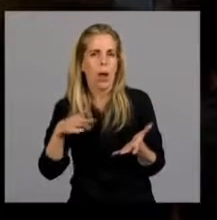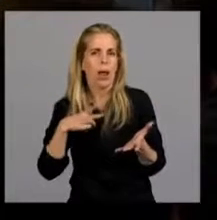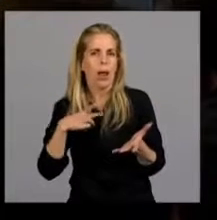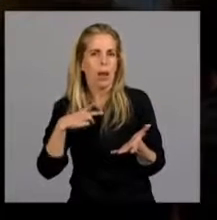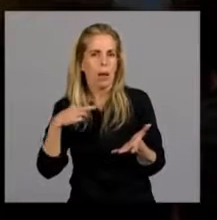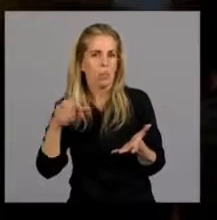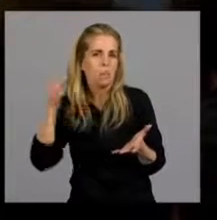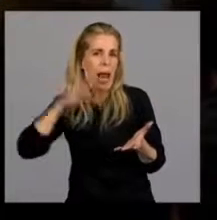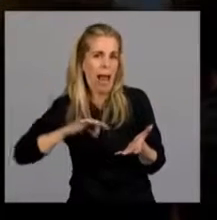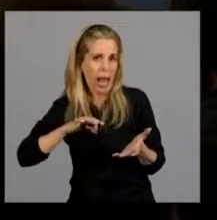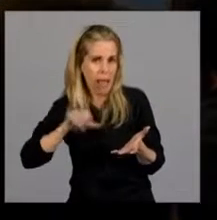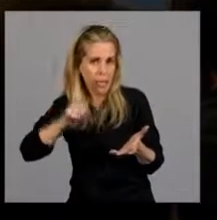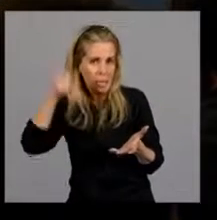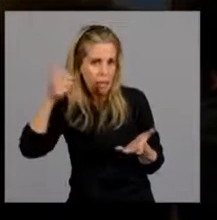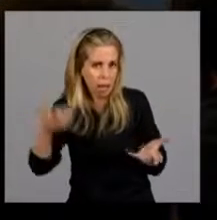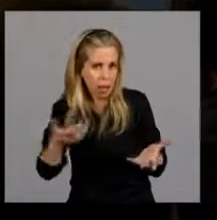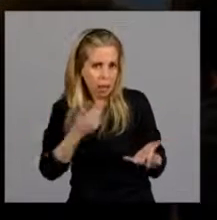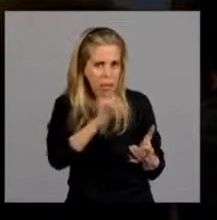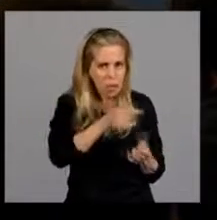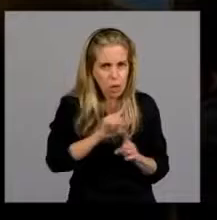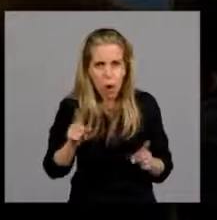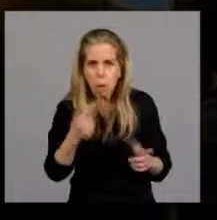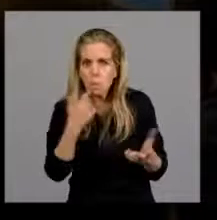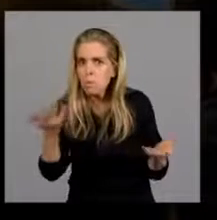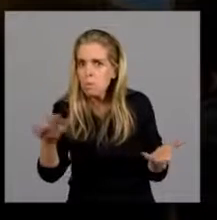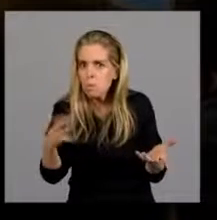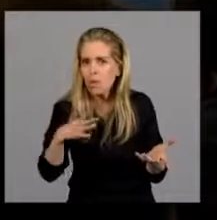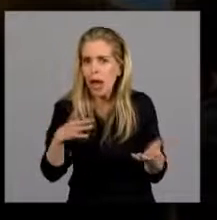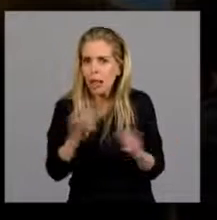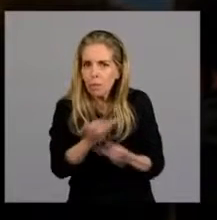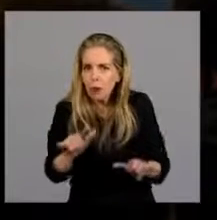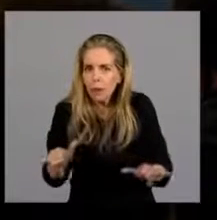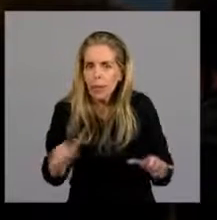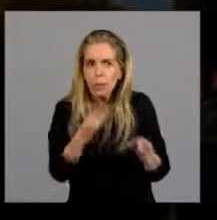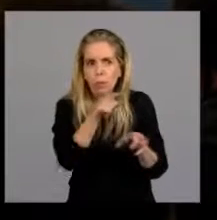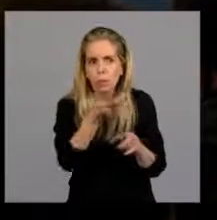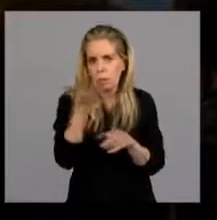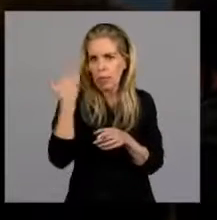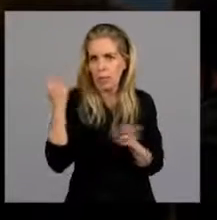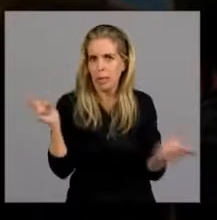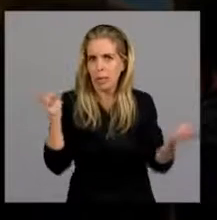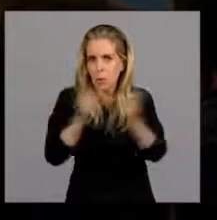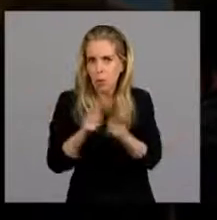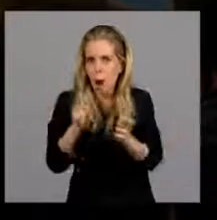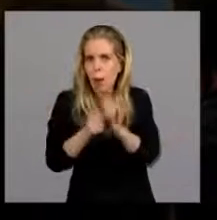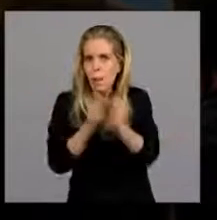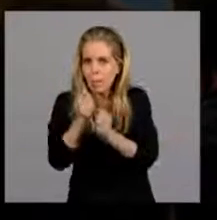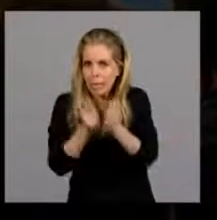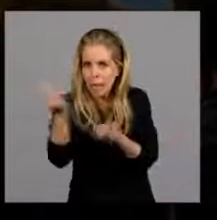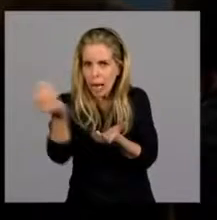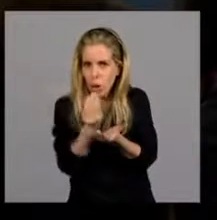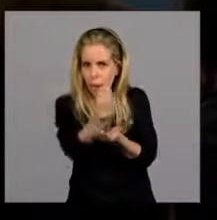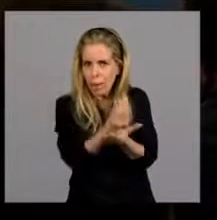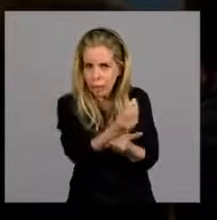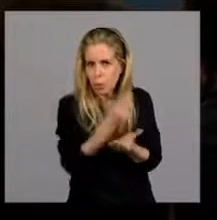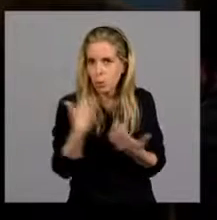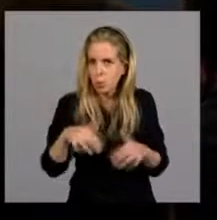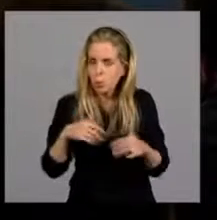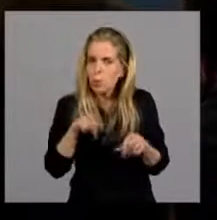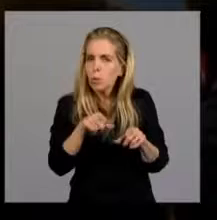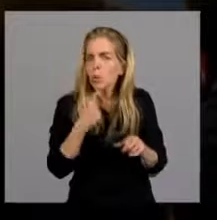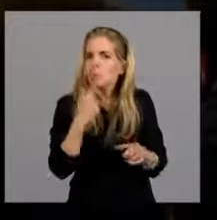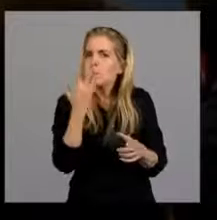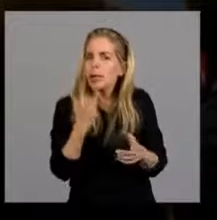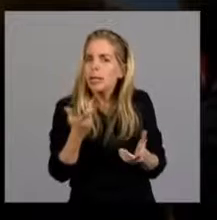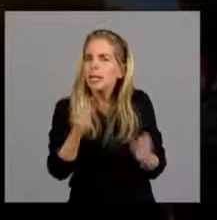fortunas salga finalmente. Ayer usted tuvo una reunión con empresarios importantes de nuestro país. Me gustaría saber